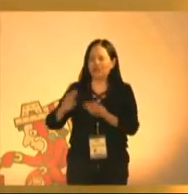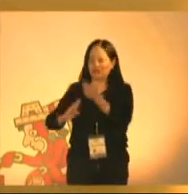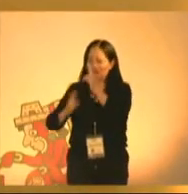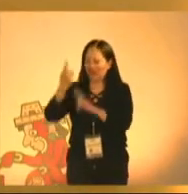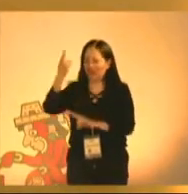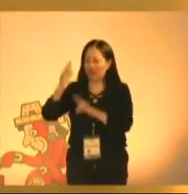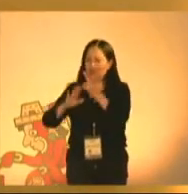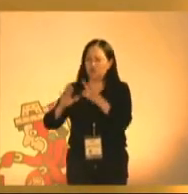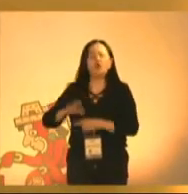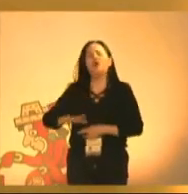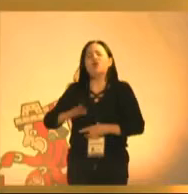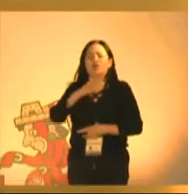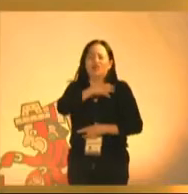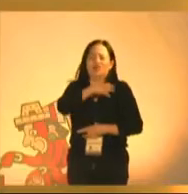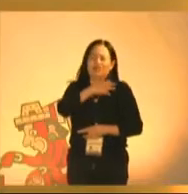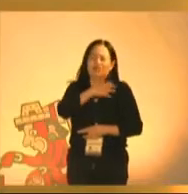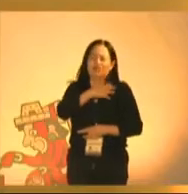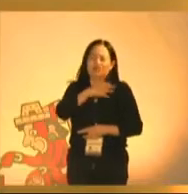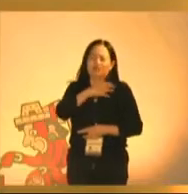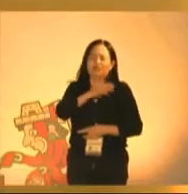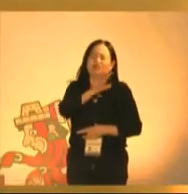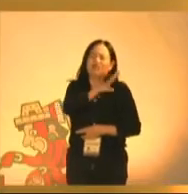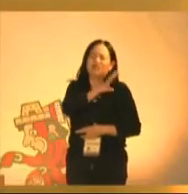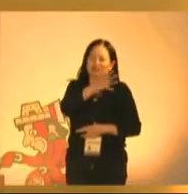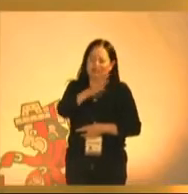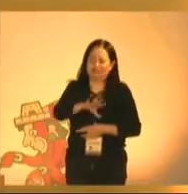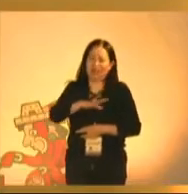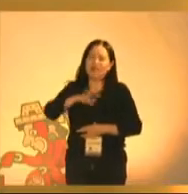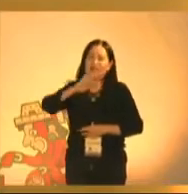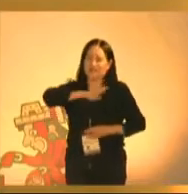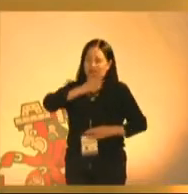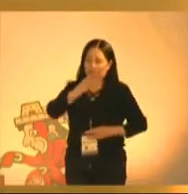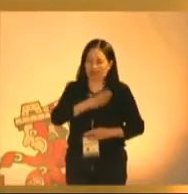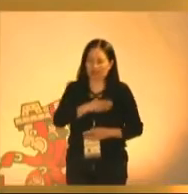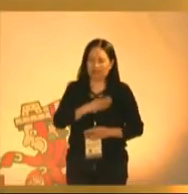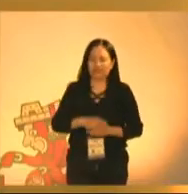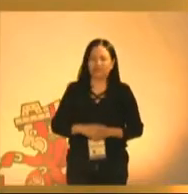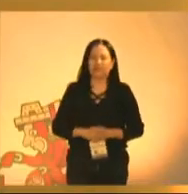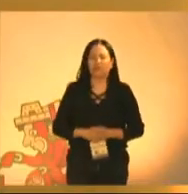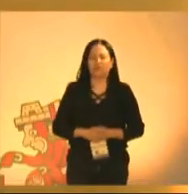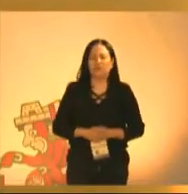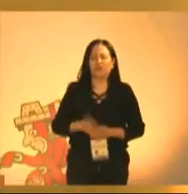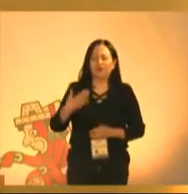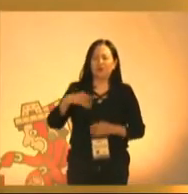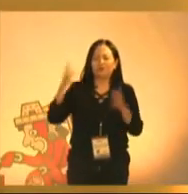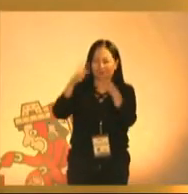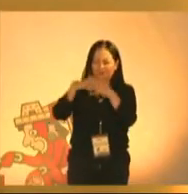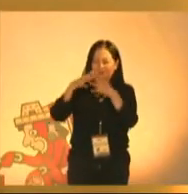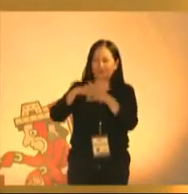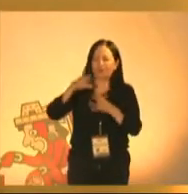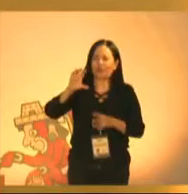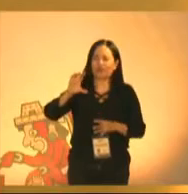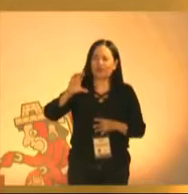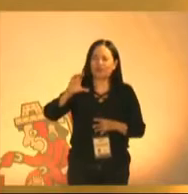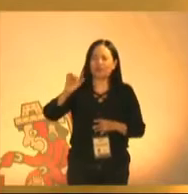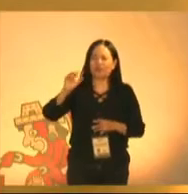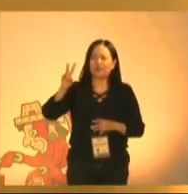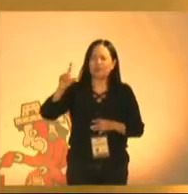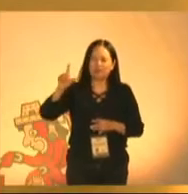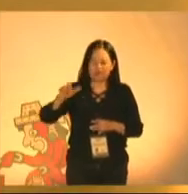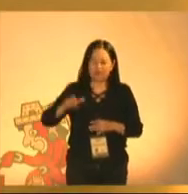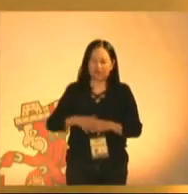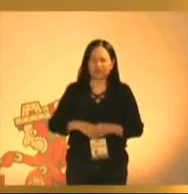los generales españoles de la guerra civil qué curioso es una novela de puro síndrome de estocolmo